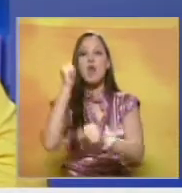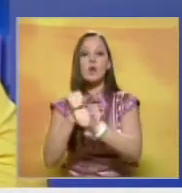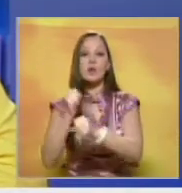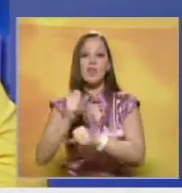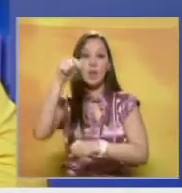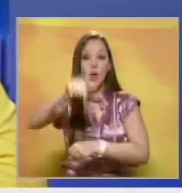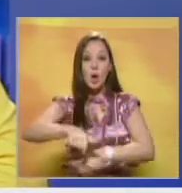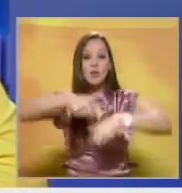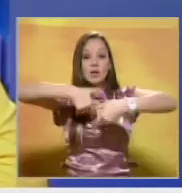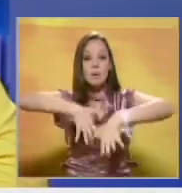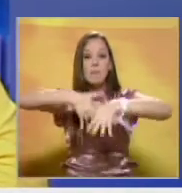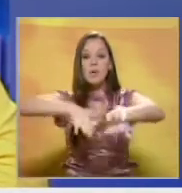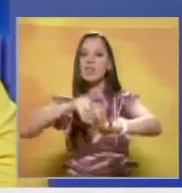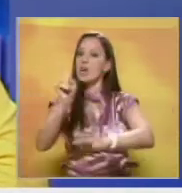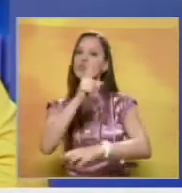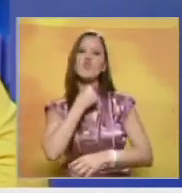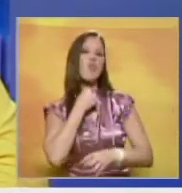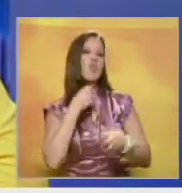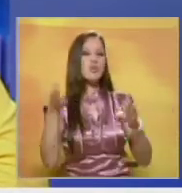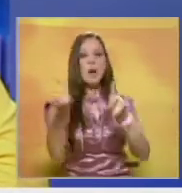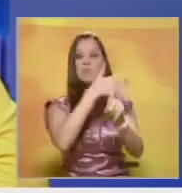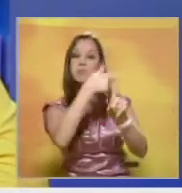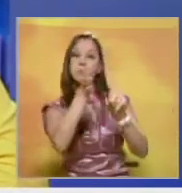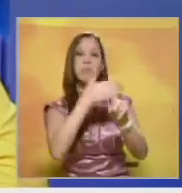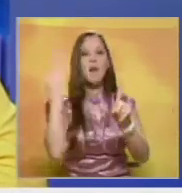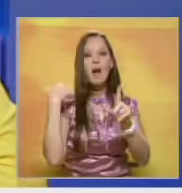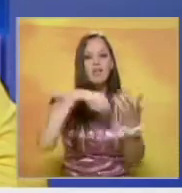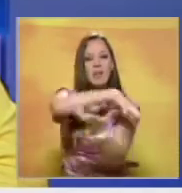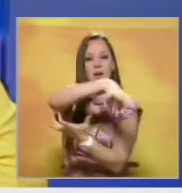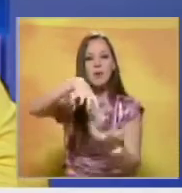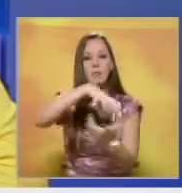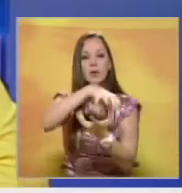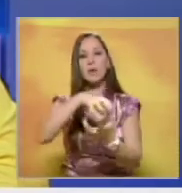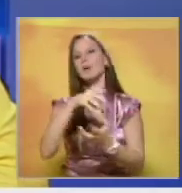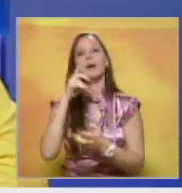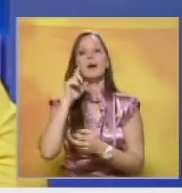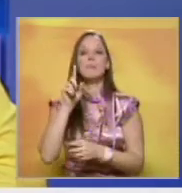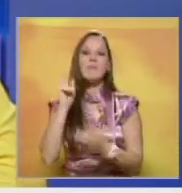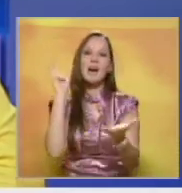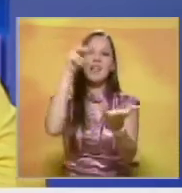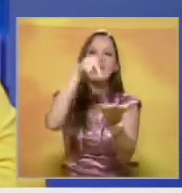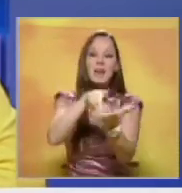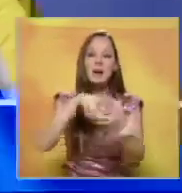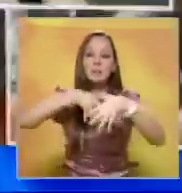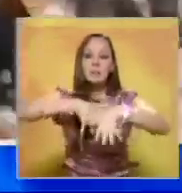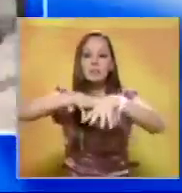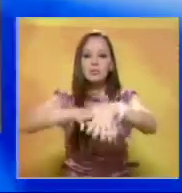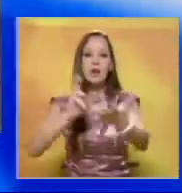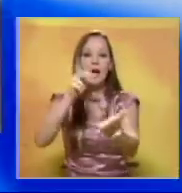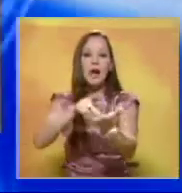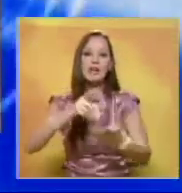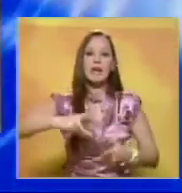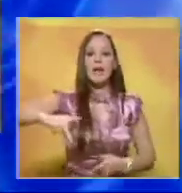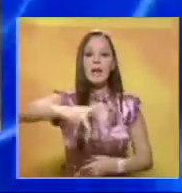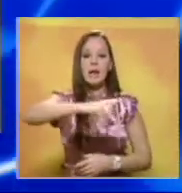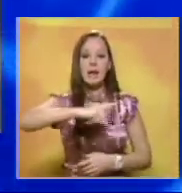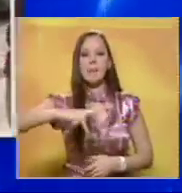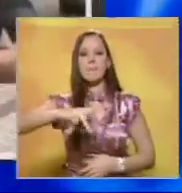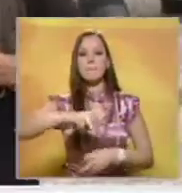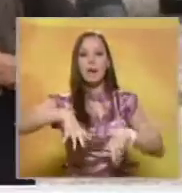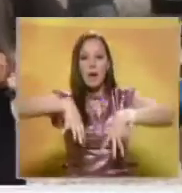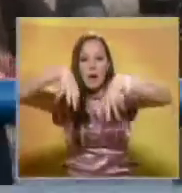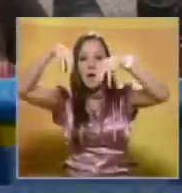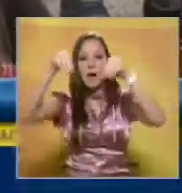marchan hoy desde la Defensoría del Pueblo hasta el Tribunal Supremo de Justicia. Victoria Joseph nos amplía. Sí, así es, gracias. Muy